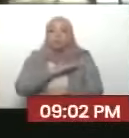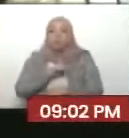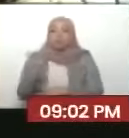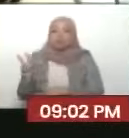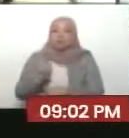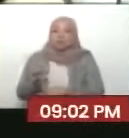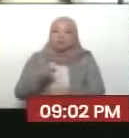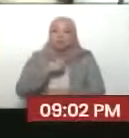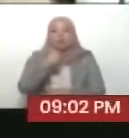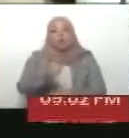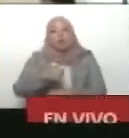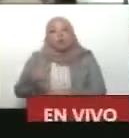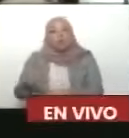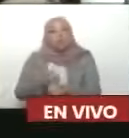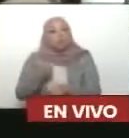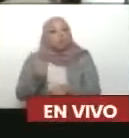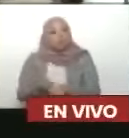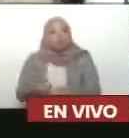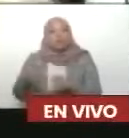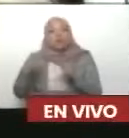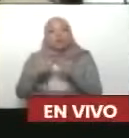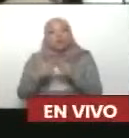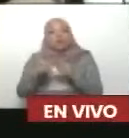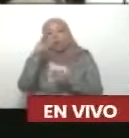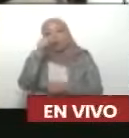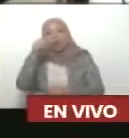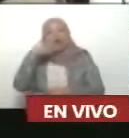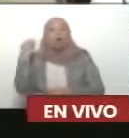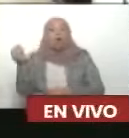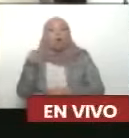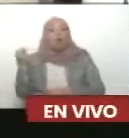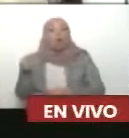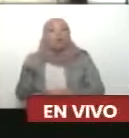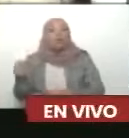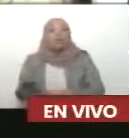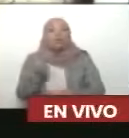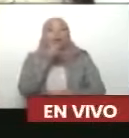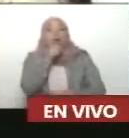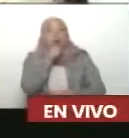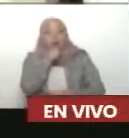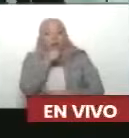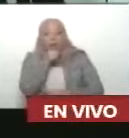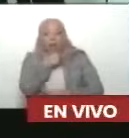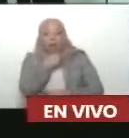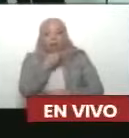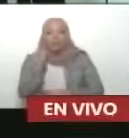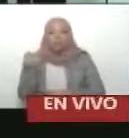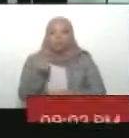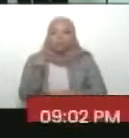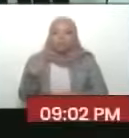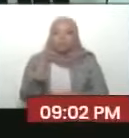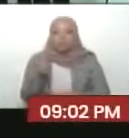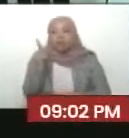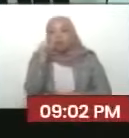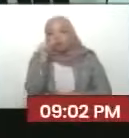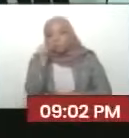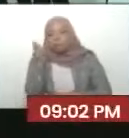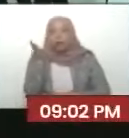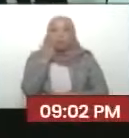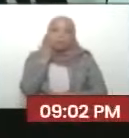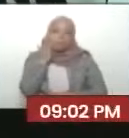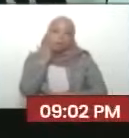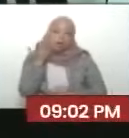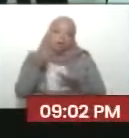pertenece a cada niño, a cada niña, a cada joven, a cada adolescente, a cada padre, a cada